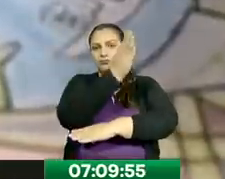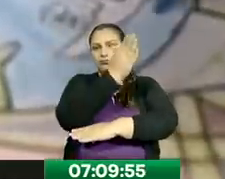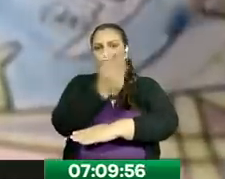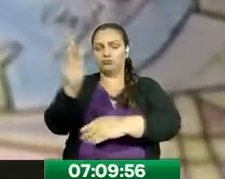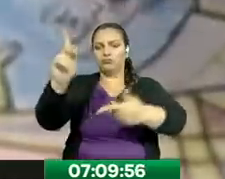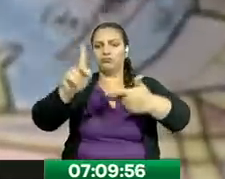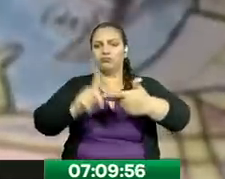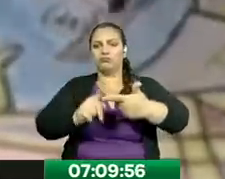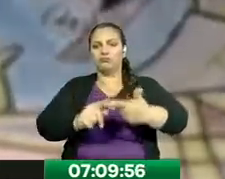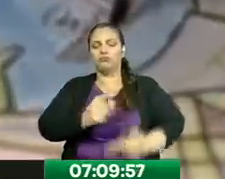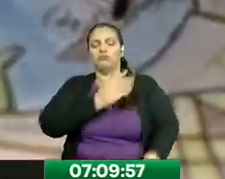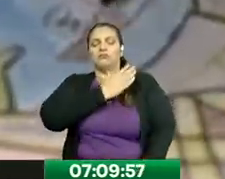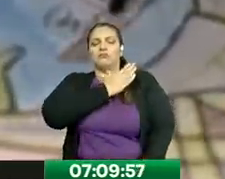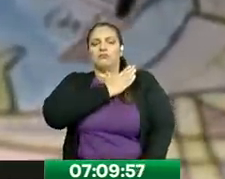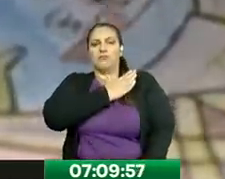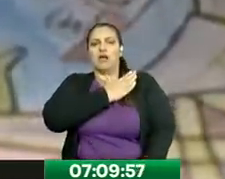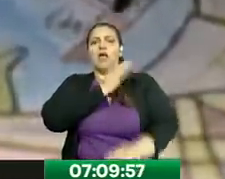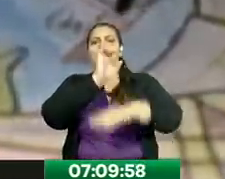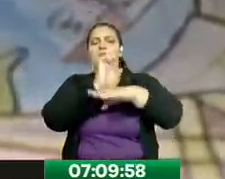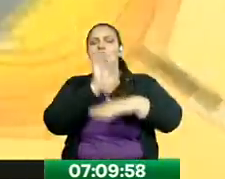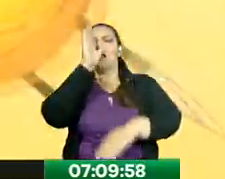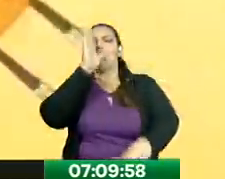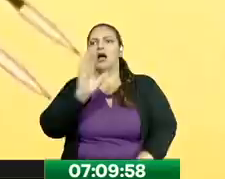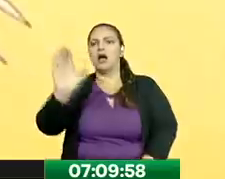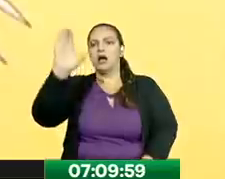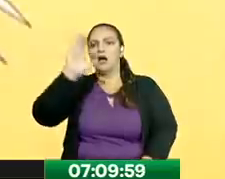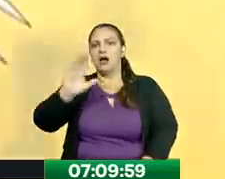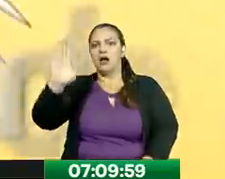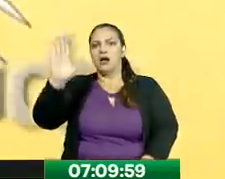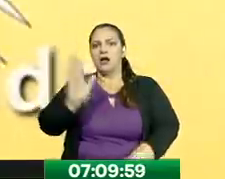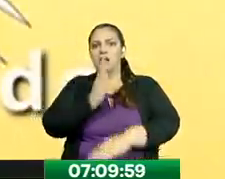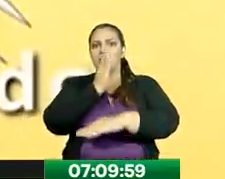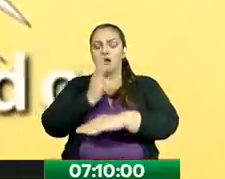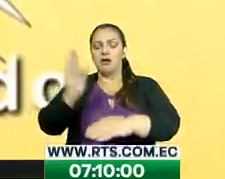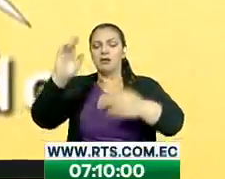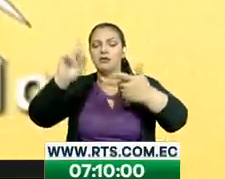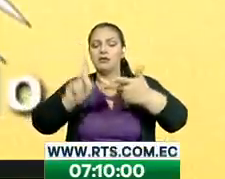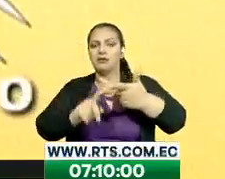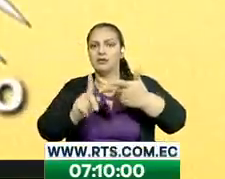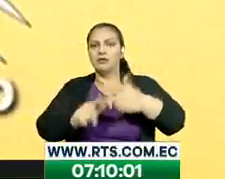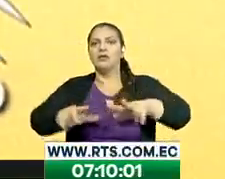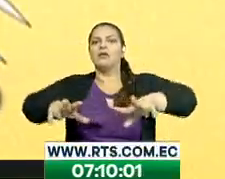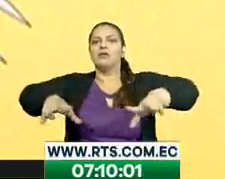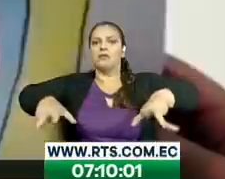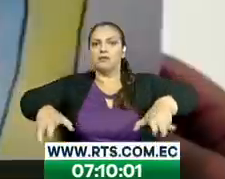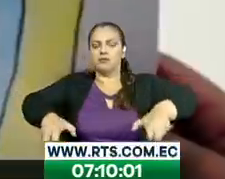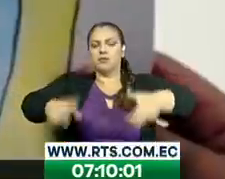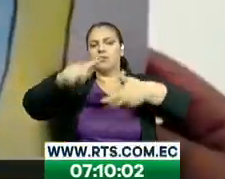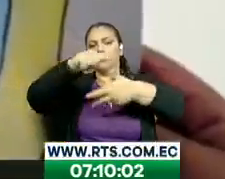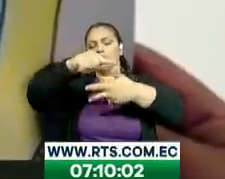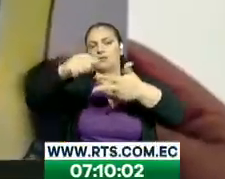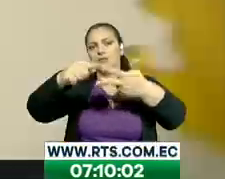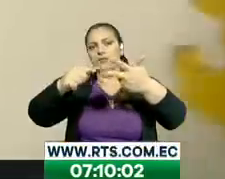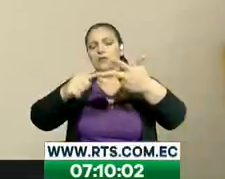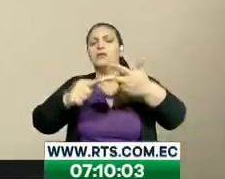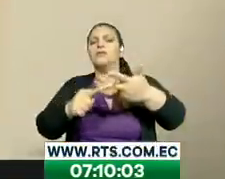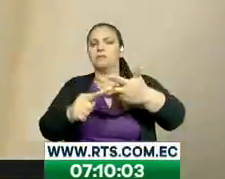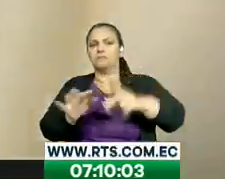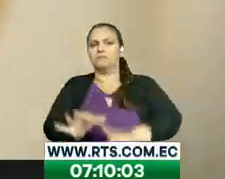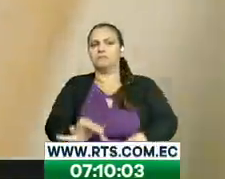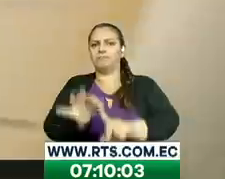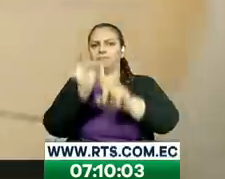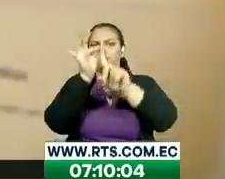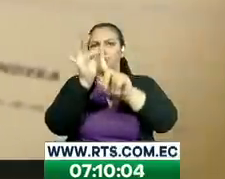exhibe en su diseño algunas de las cualidades propias de la nación andina realizando su personalidad desde su independencia